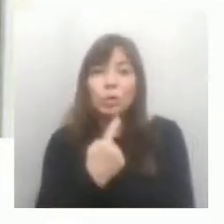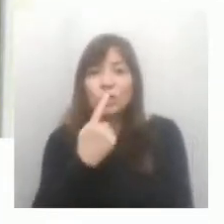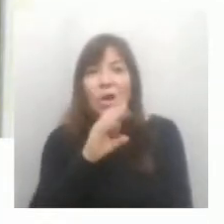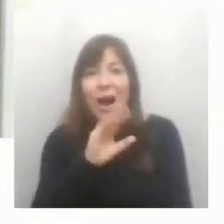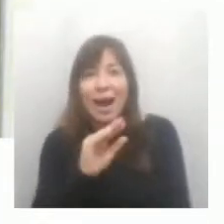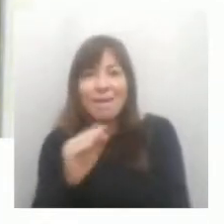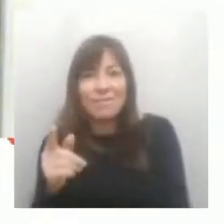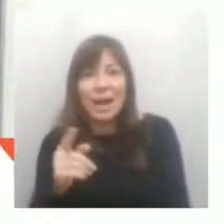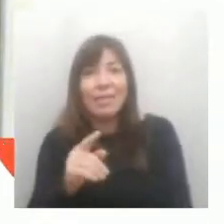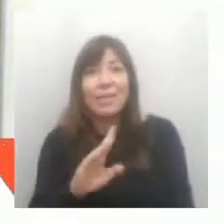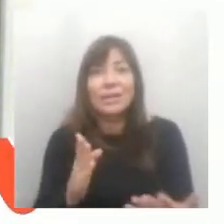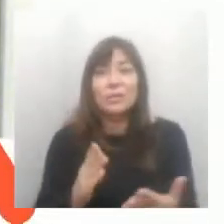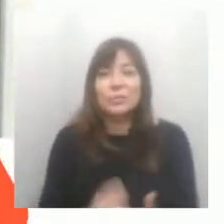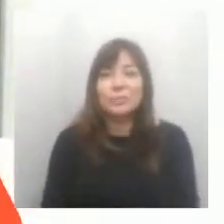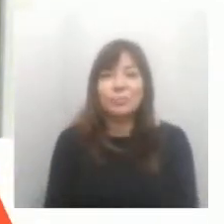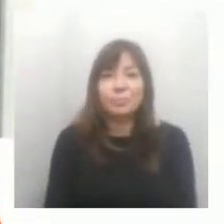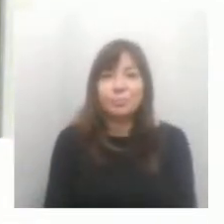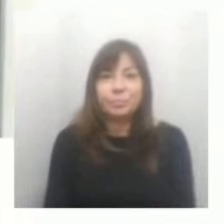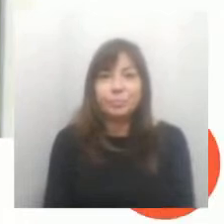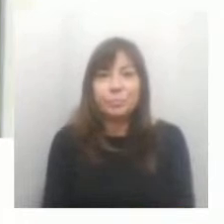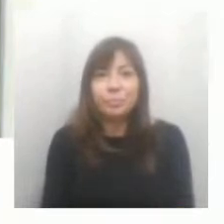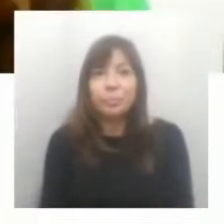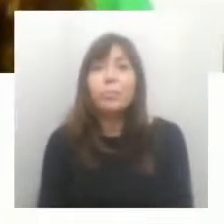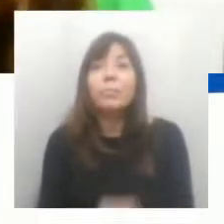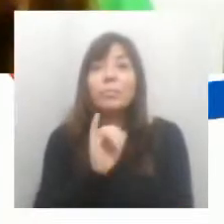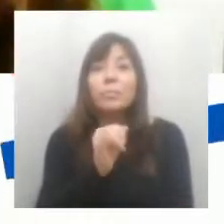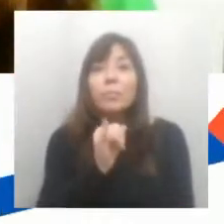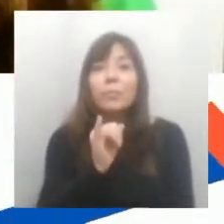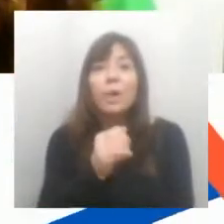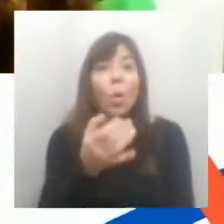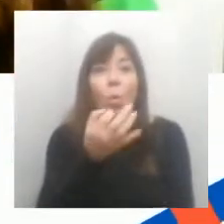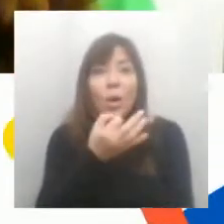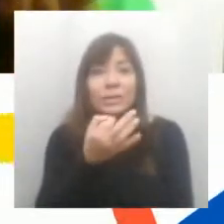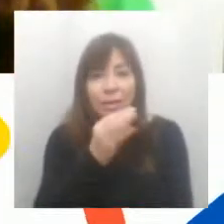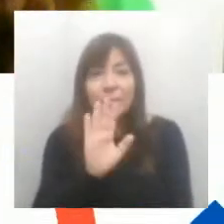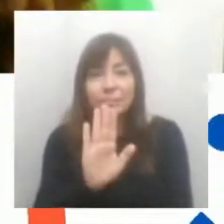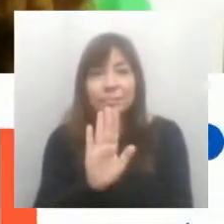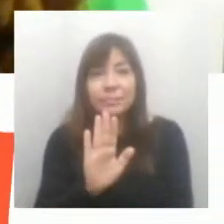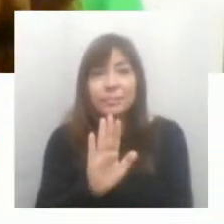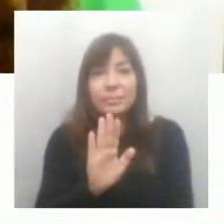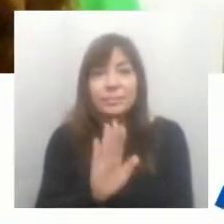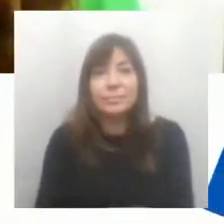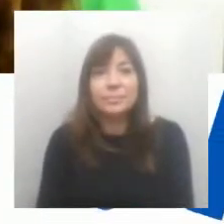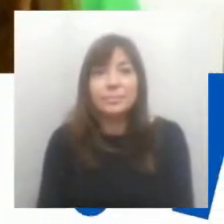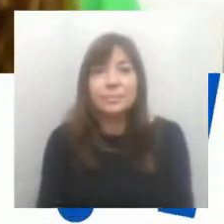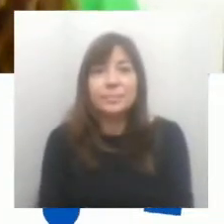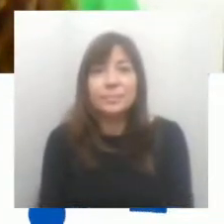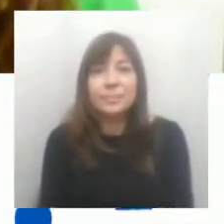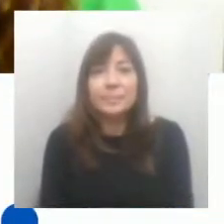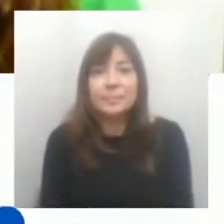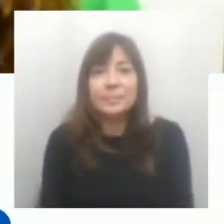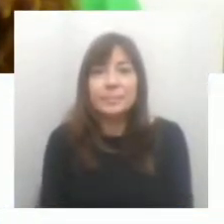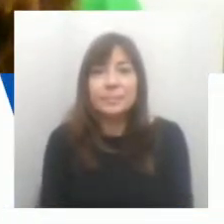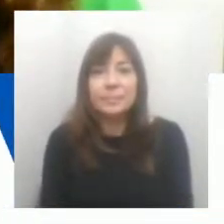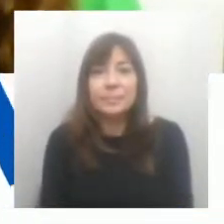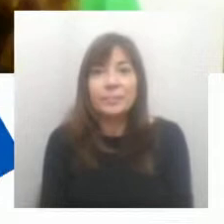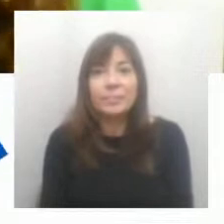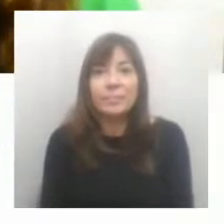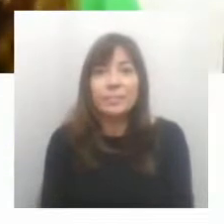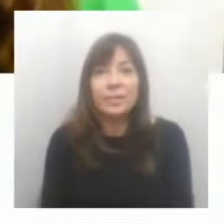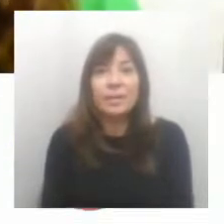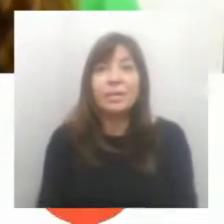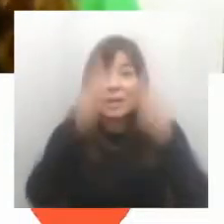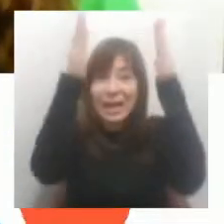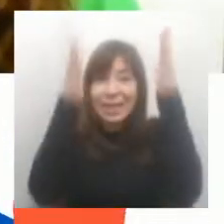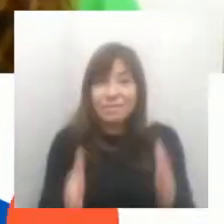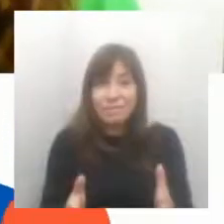itinerancias. Respecto de... ¿Sí, Marcelo? Vale, cuéntanos, sino cuéntanos un poco, que quiero, una cosa es ver el edificio desde afuera y ver